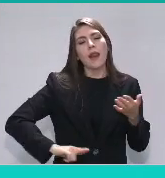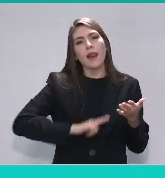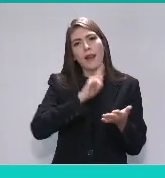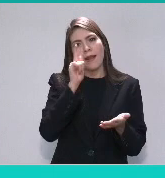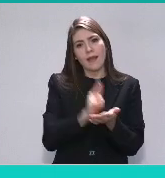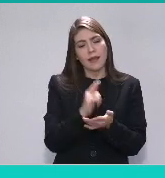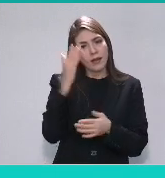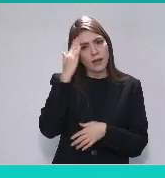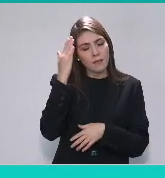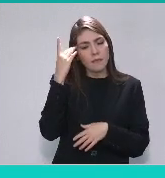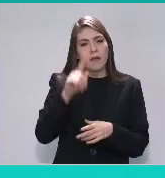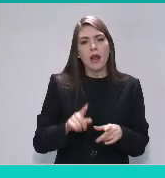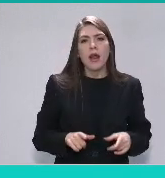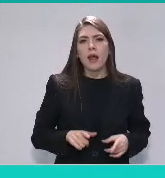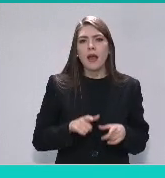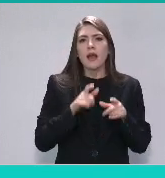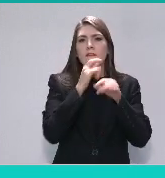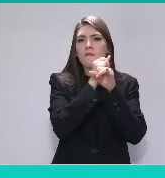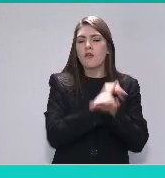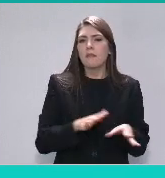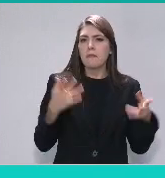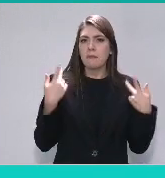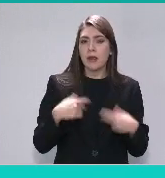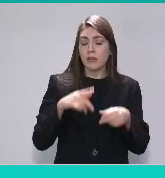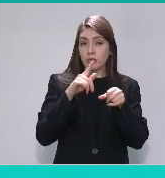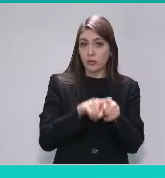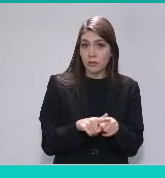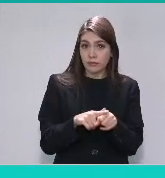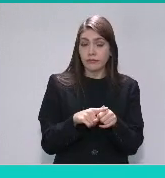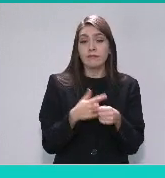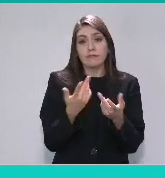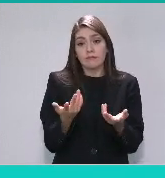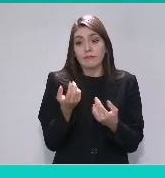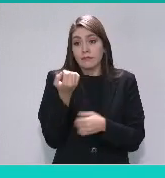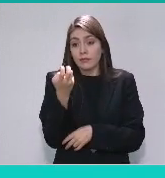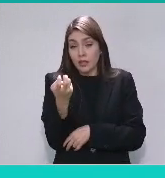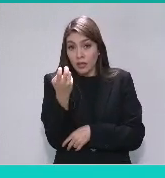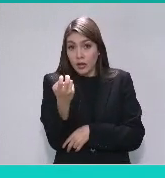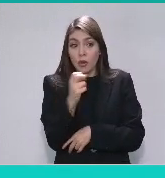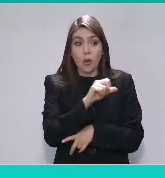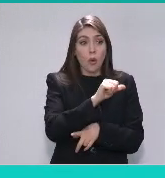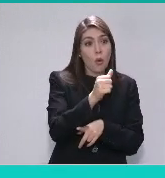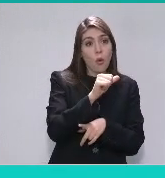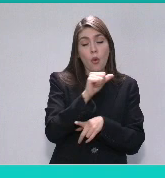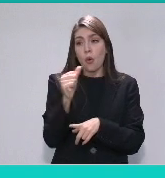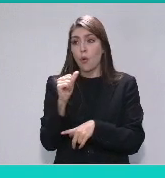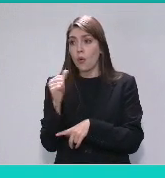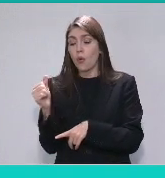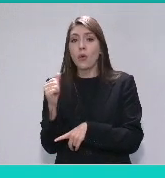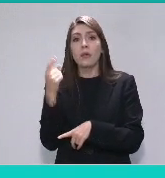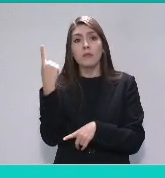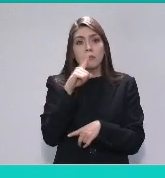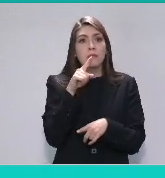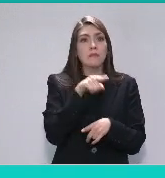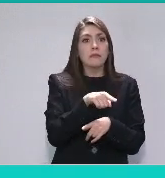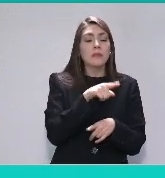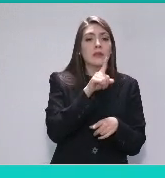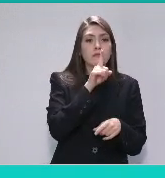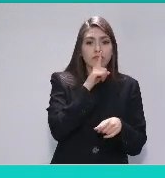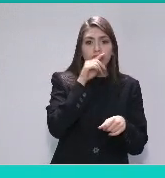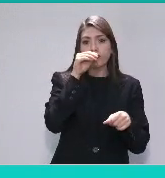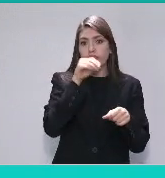personales en posesión de sujetos obligados así cualquier excepción al régimen de confidencialidad de la información